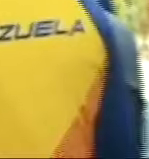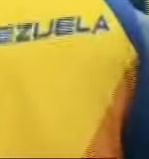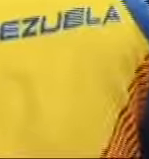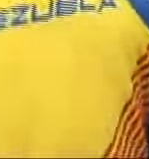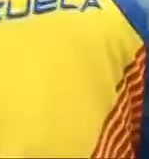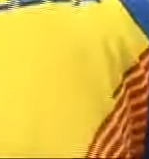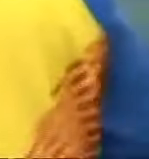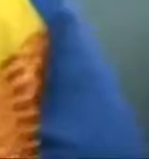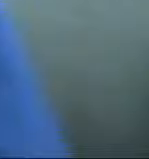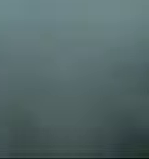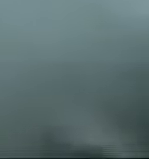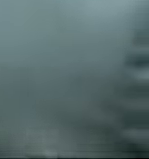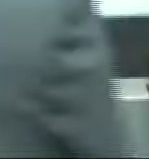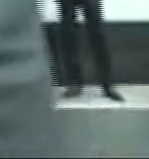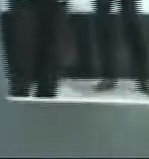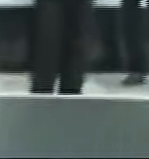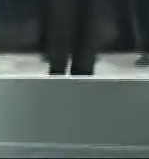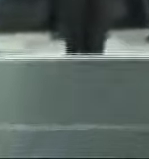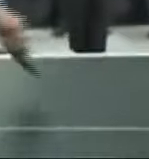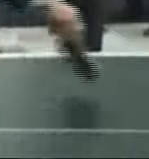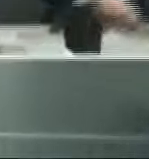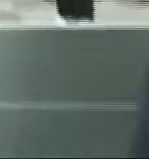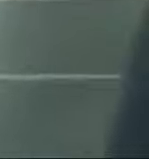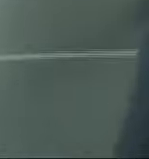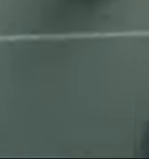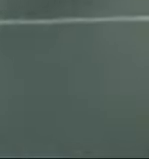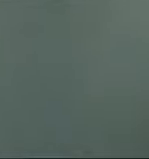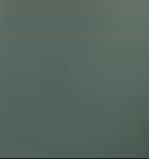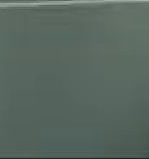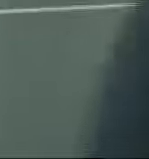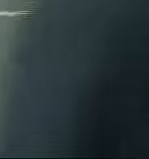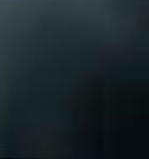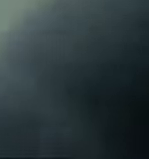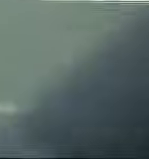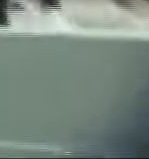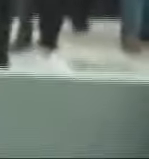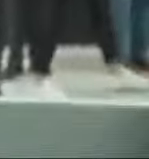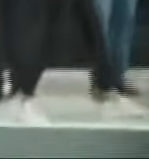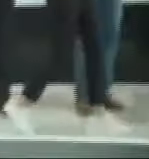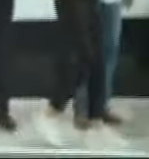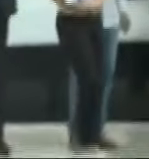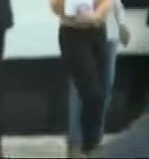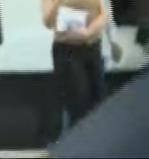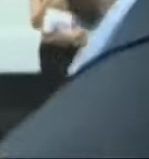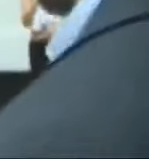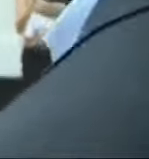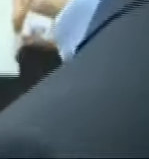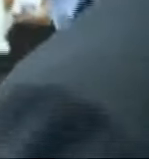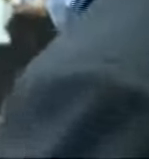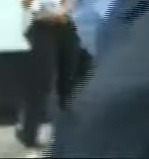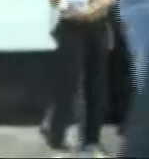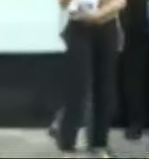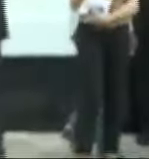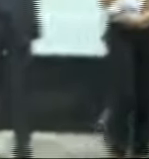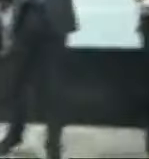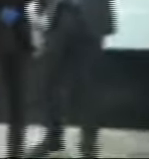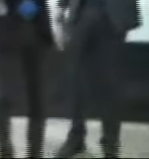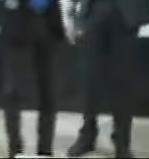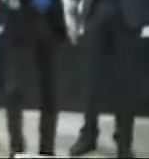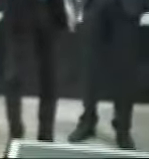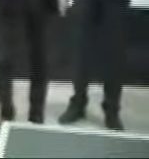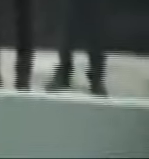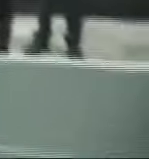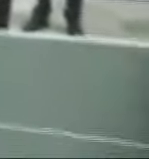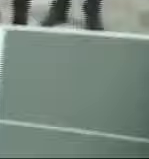de ley orgánica para la inclusión, igualdad y desarrollo social y desarrollo integral de las personas